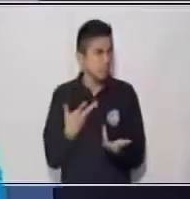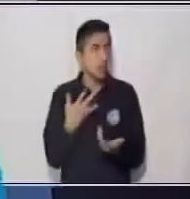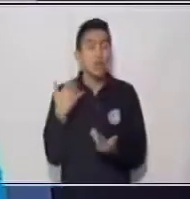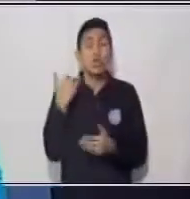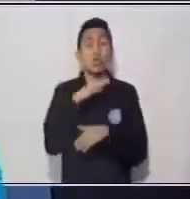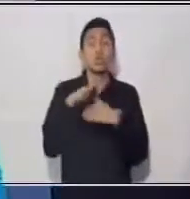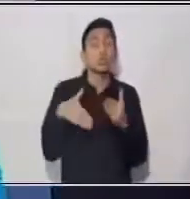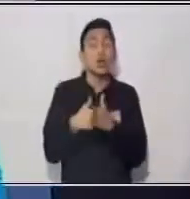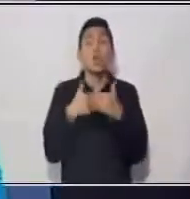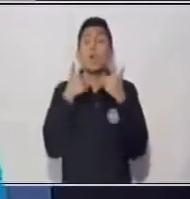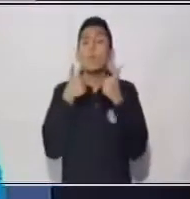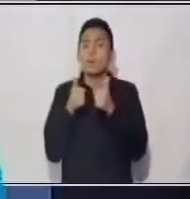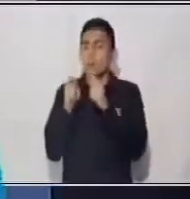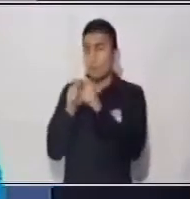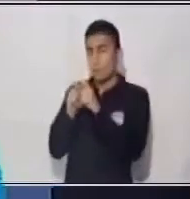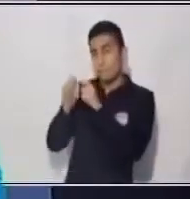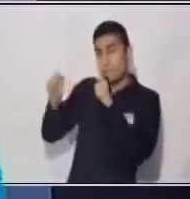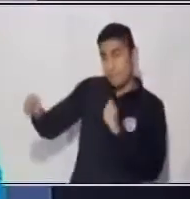debe medir en metros,